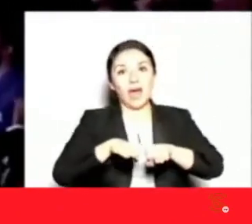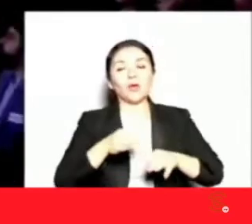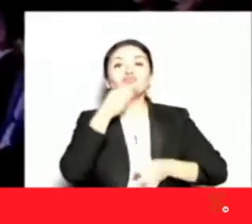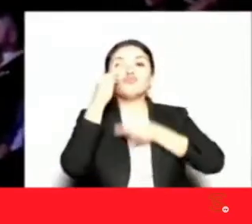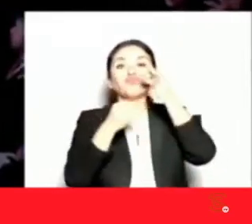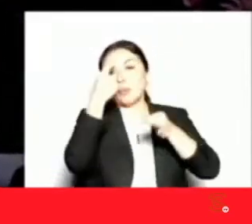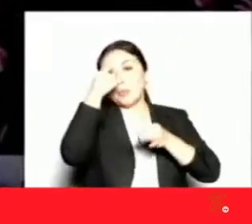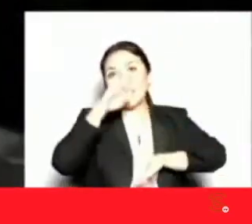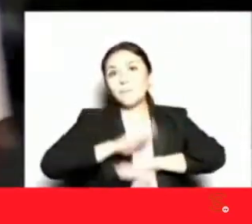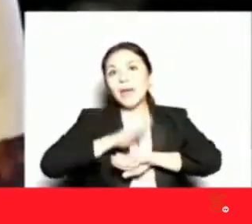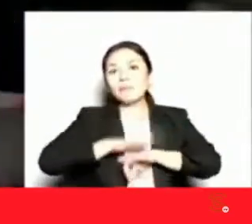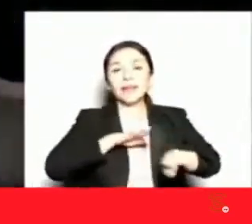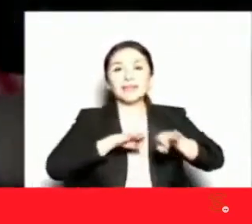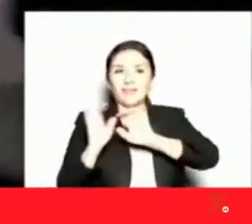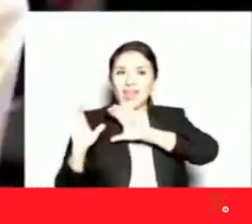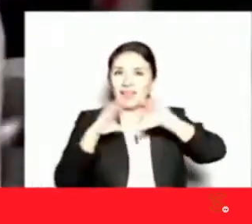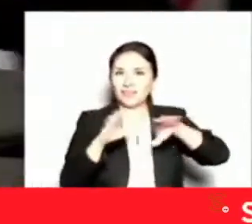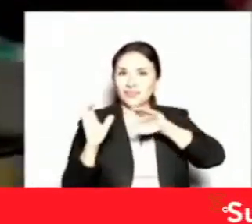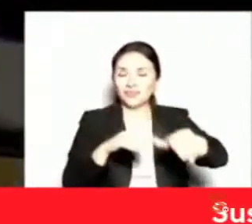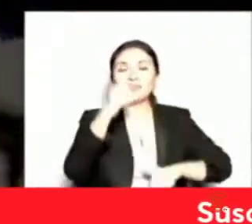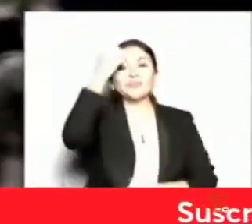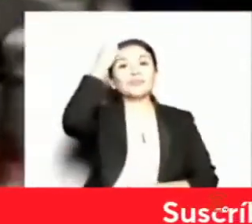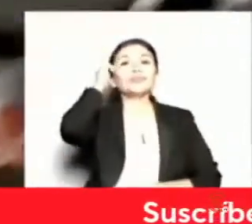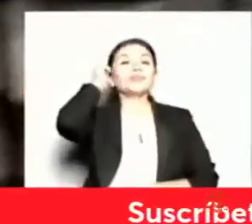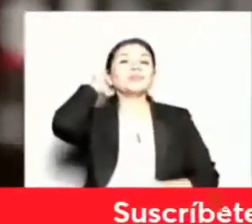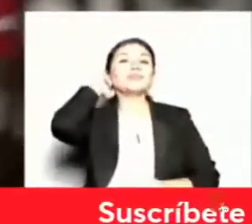Fomento al Empleo.